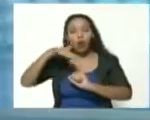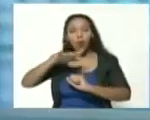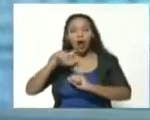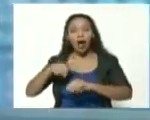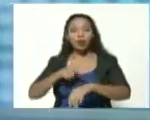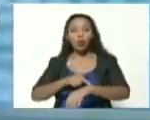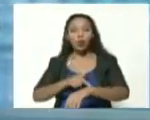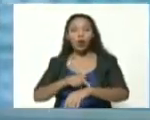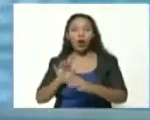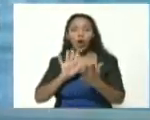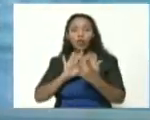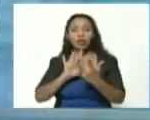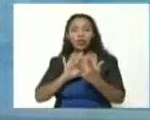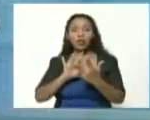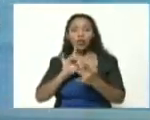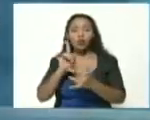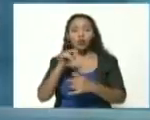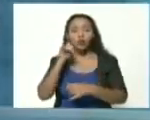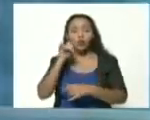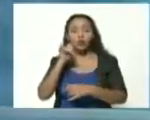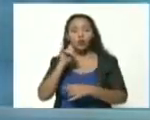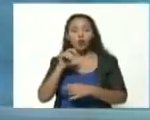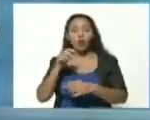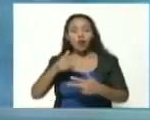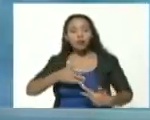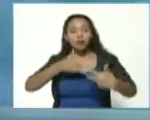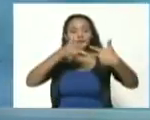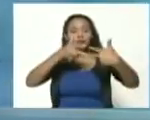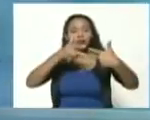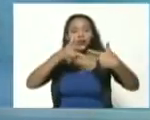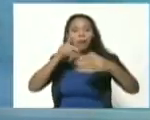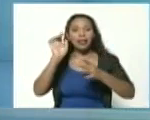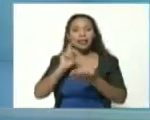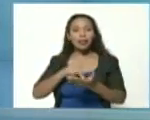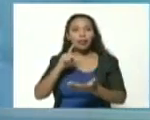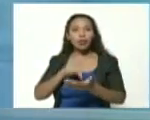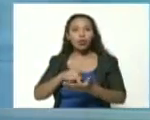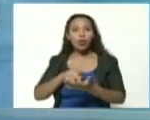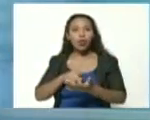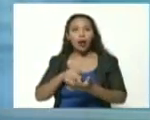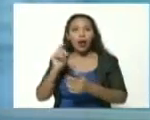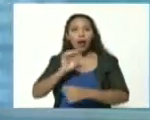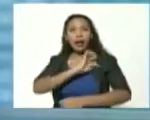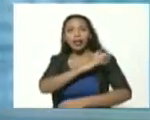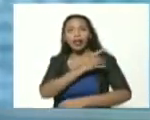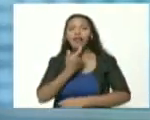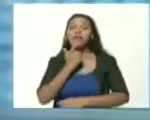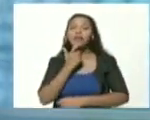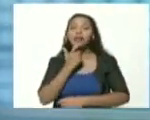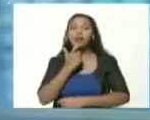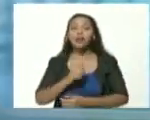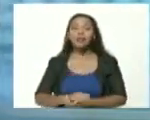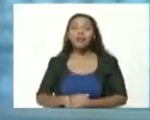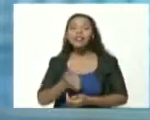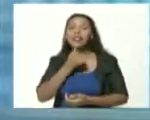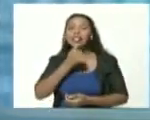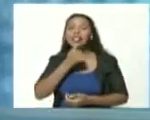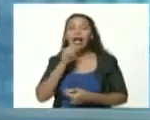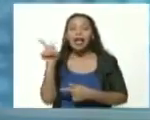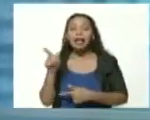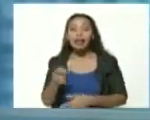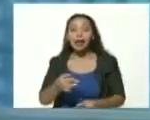A esta hora vamos a conectarnos con una transmisión a través de una videoconferencia. Participa exactamente el general en jefe Vladimir Padrino López, quien es